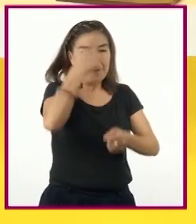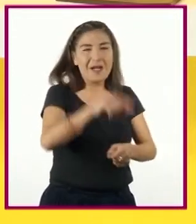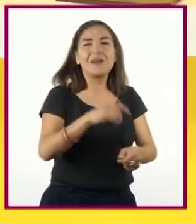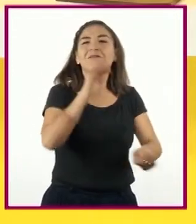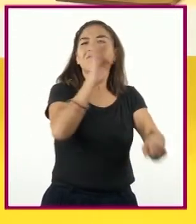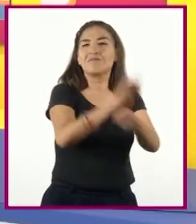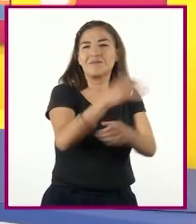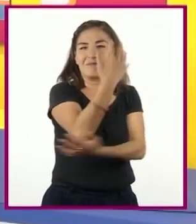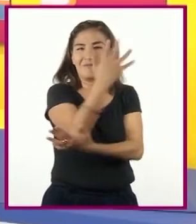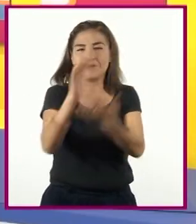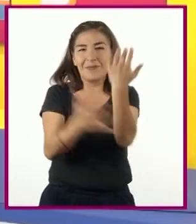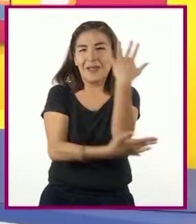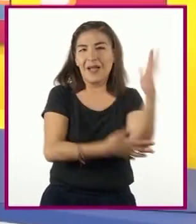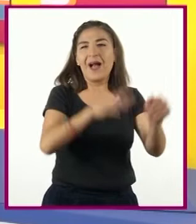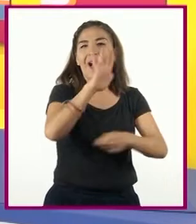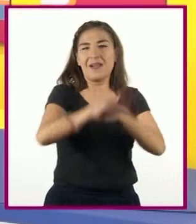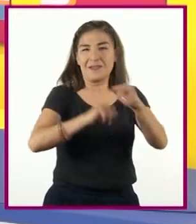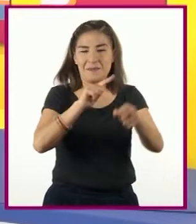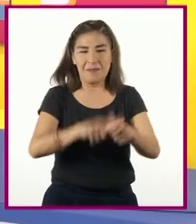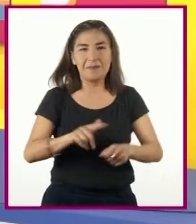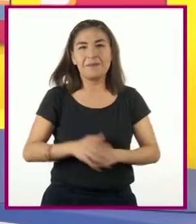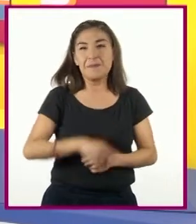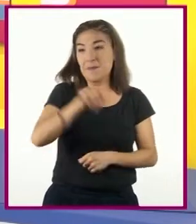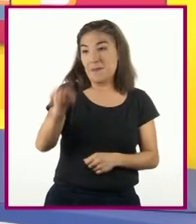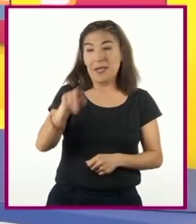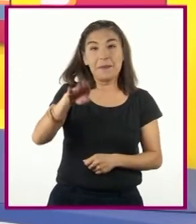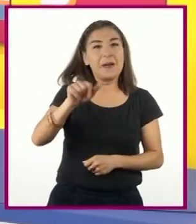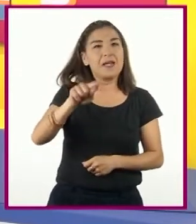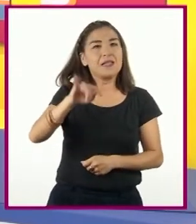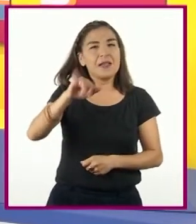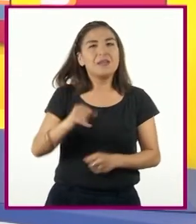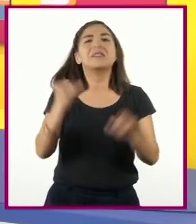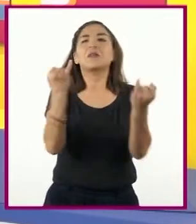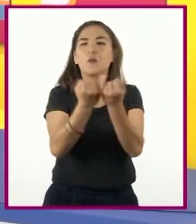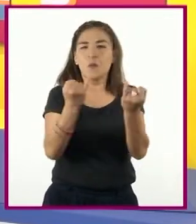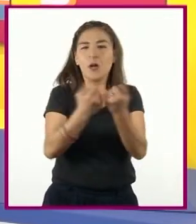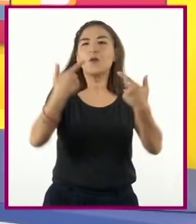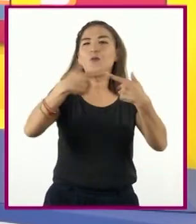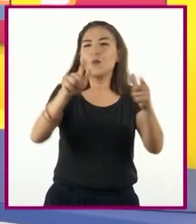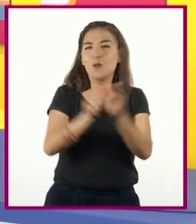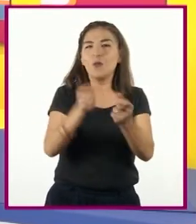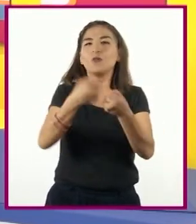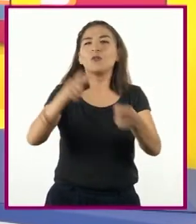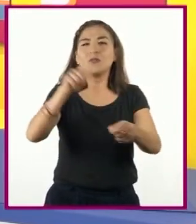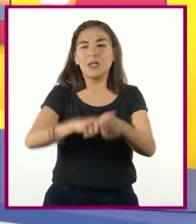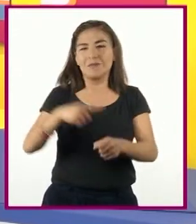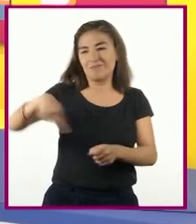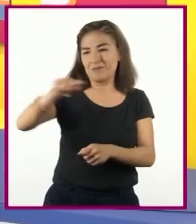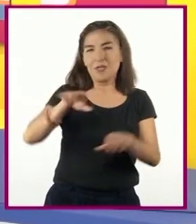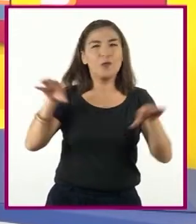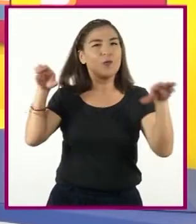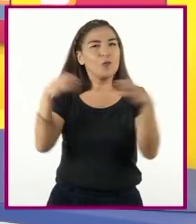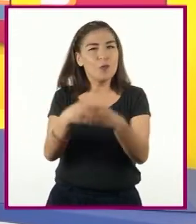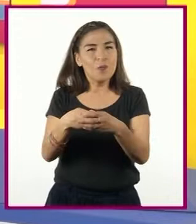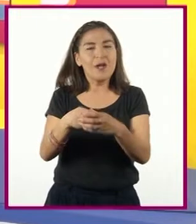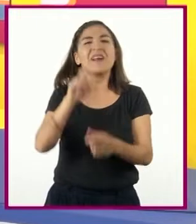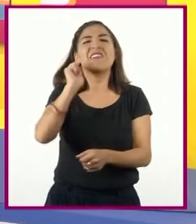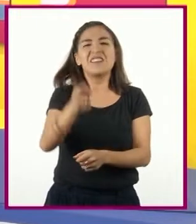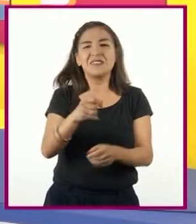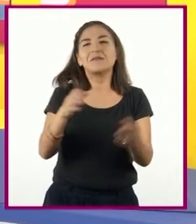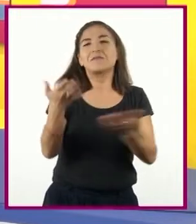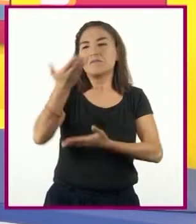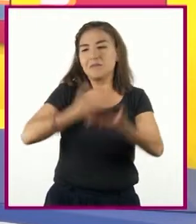del ambiente. Matías también refiere a algunos grupos sociales como el de su comunidad, donde